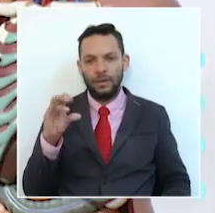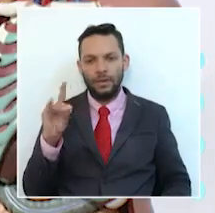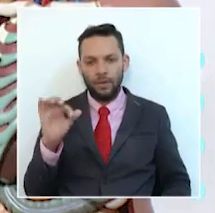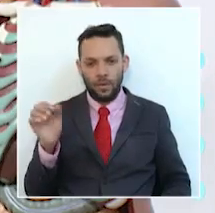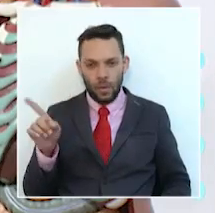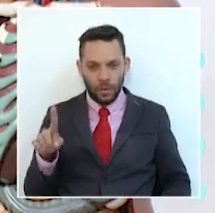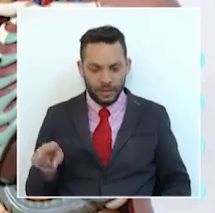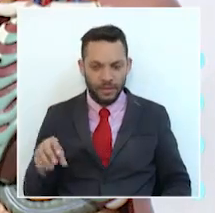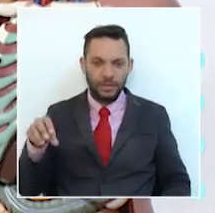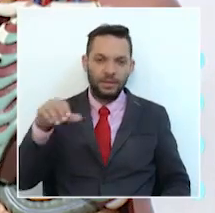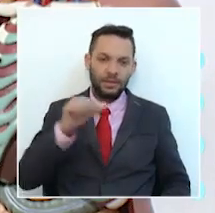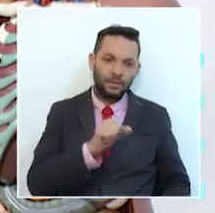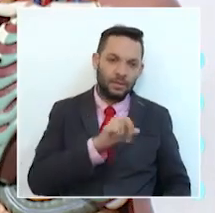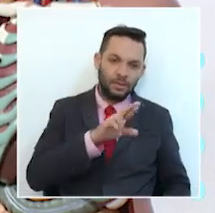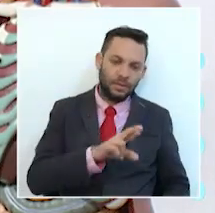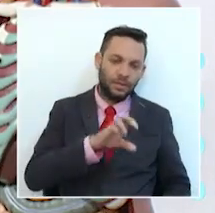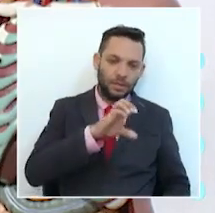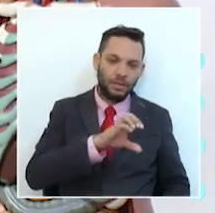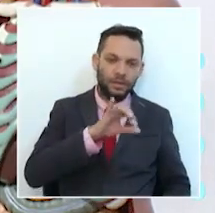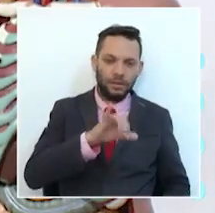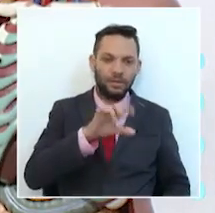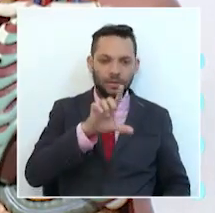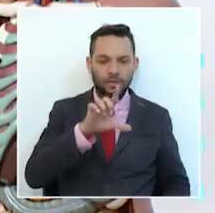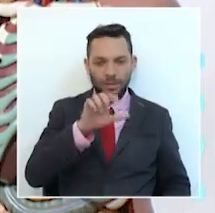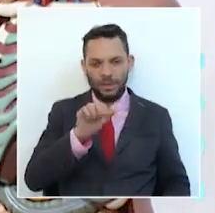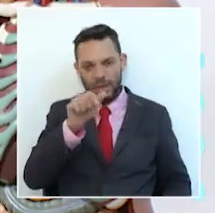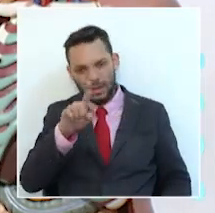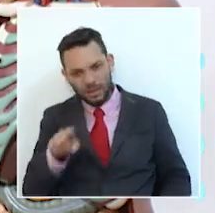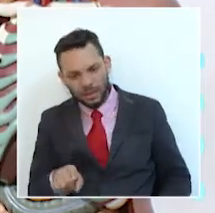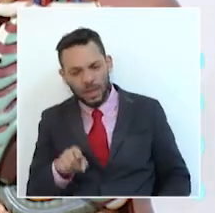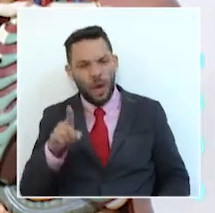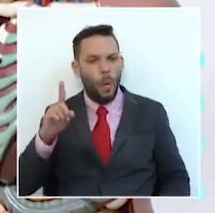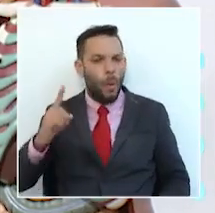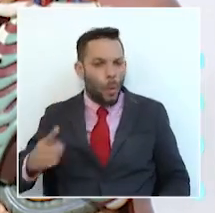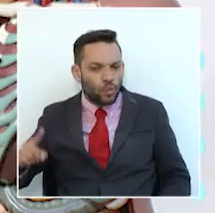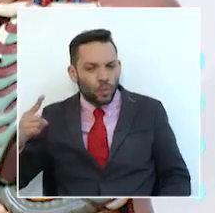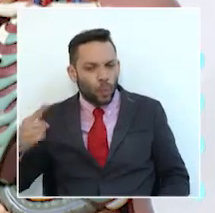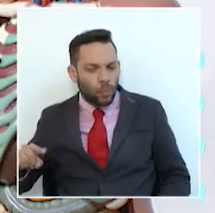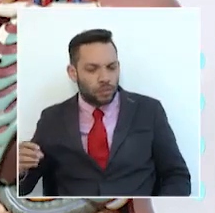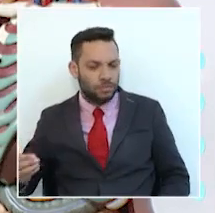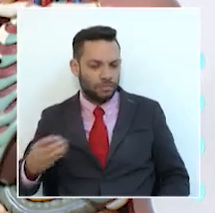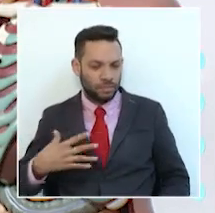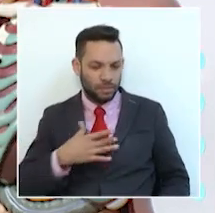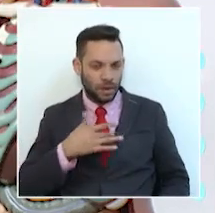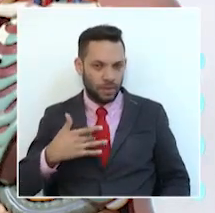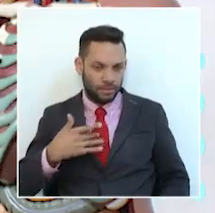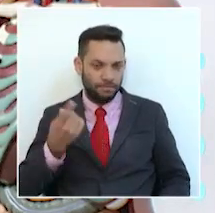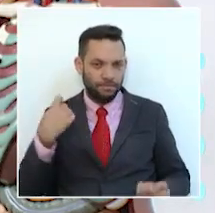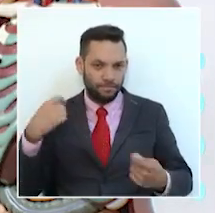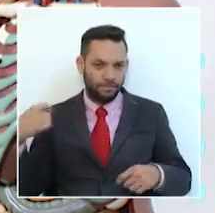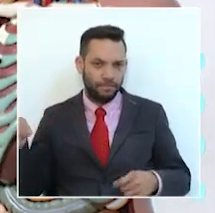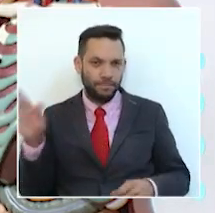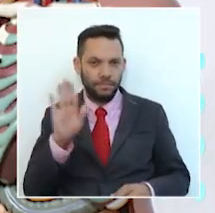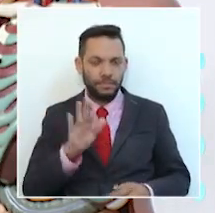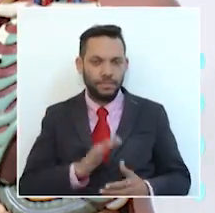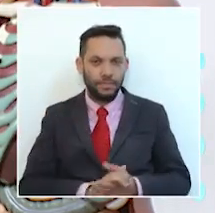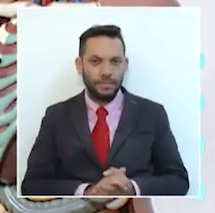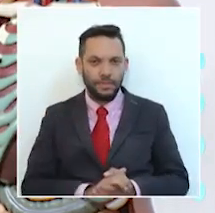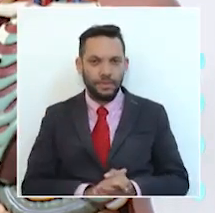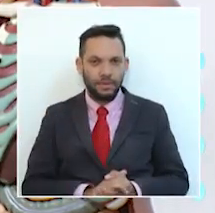arcillas barroso peloides y todas esas propiedades que pueden tener para nuestra salud diario de samos